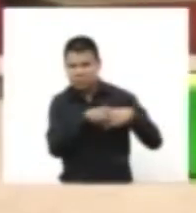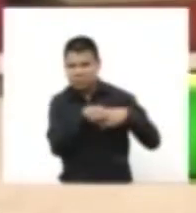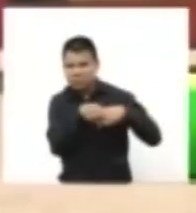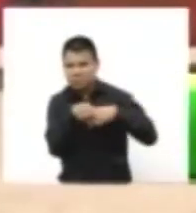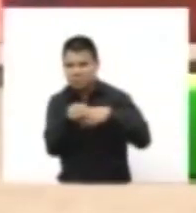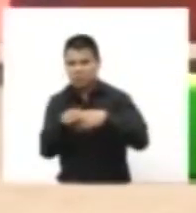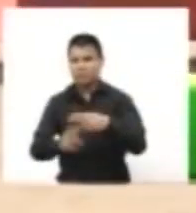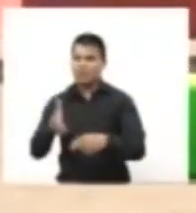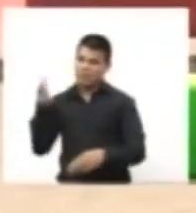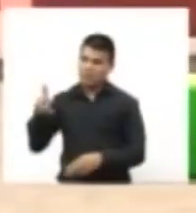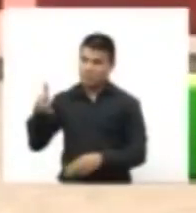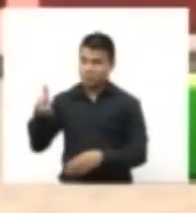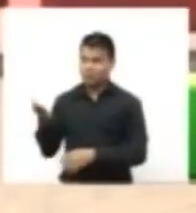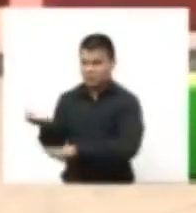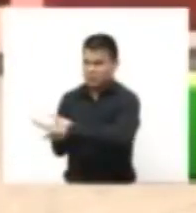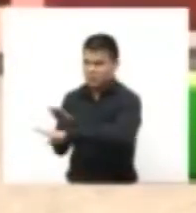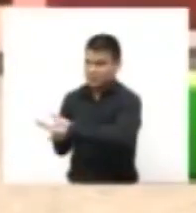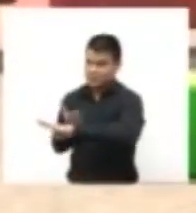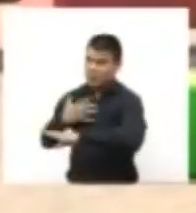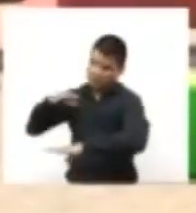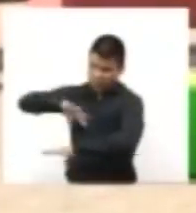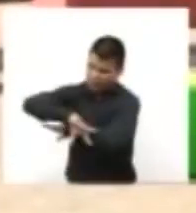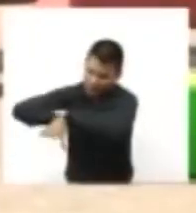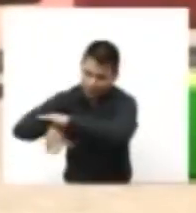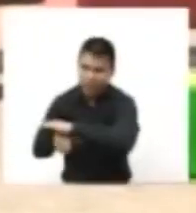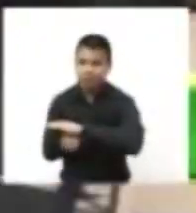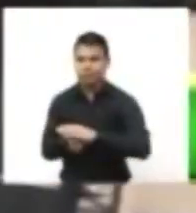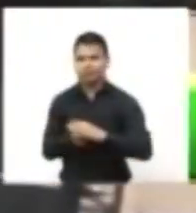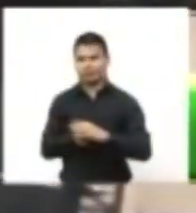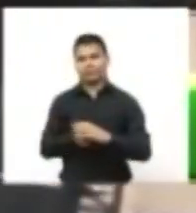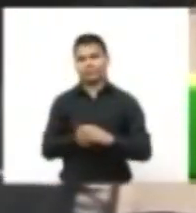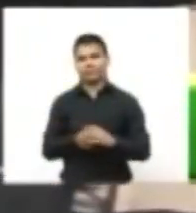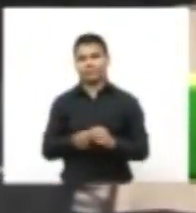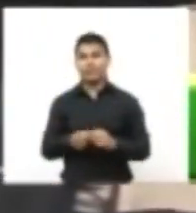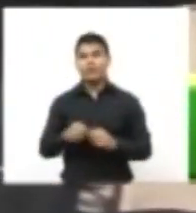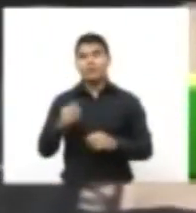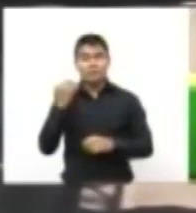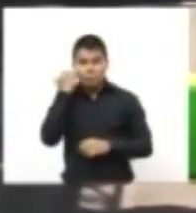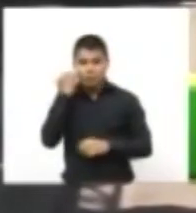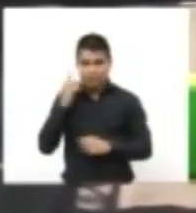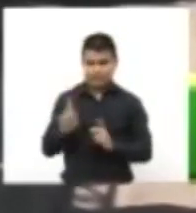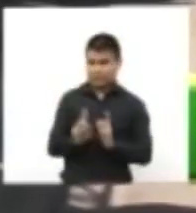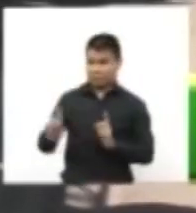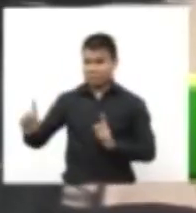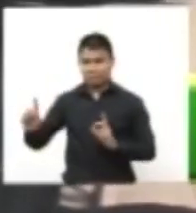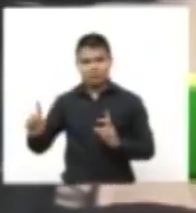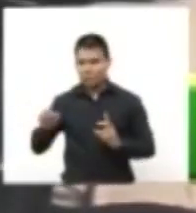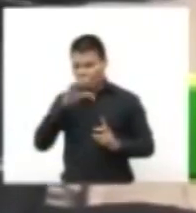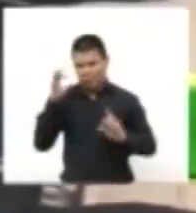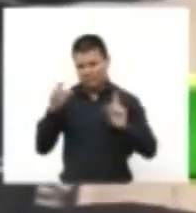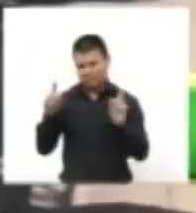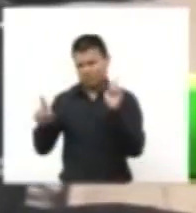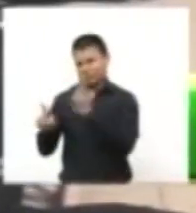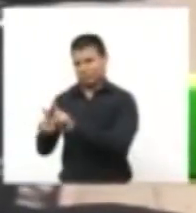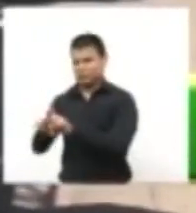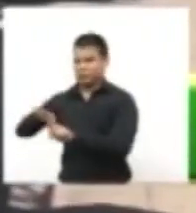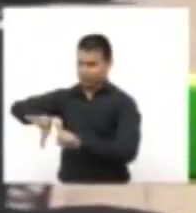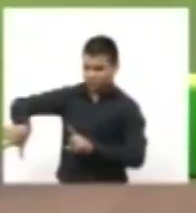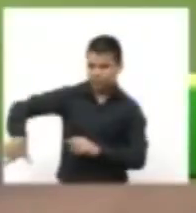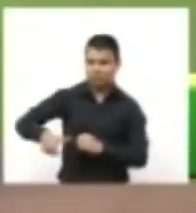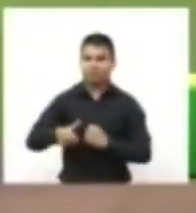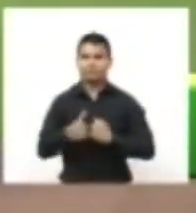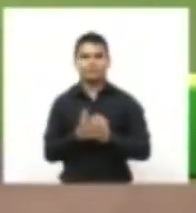la policía, la mujer corrió para evitar ser atracada, pero fue alcanzada por los delincuentes hasta quitarle el dinero, cuya cifra aún se